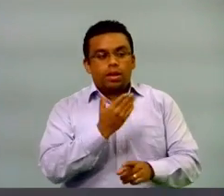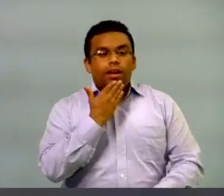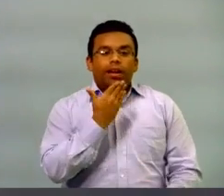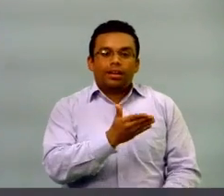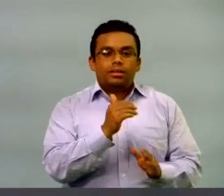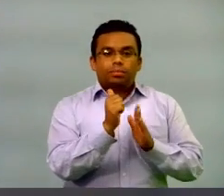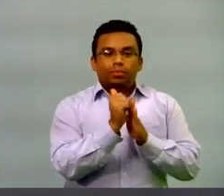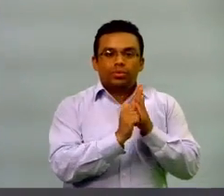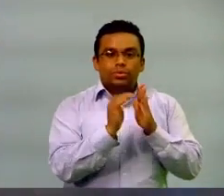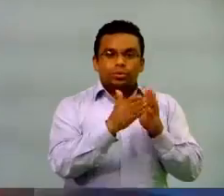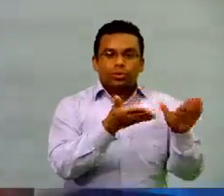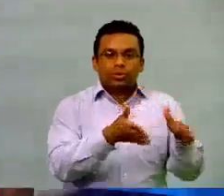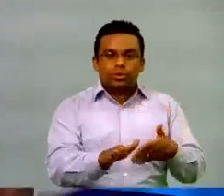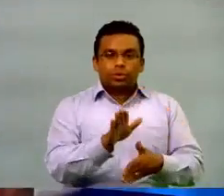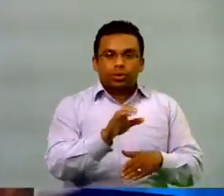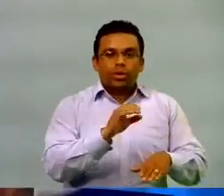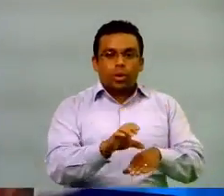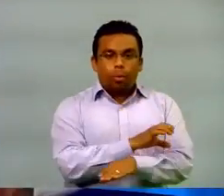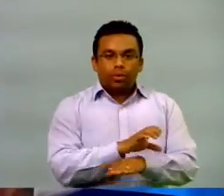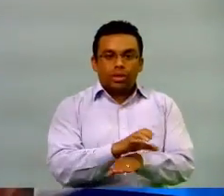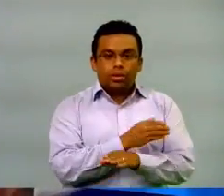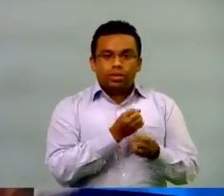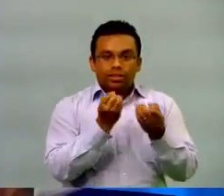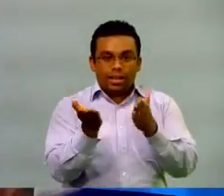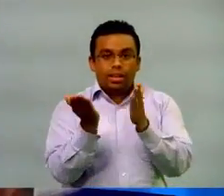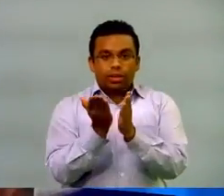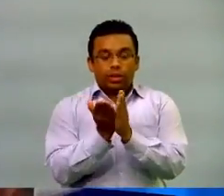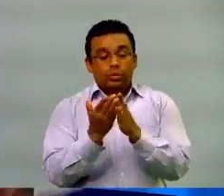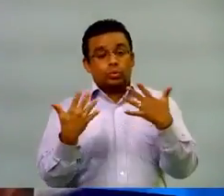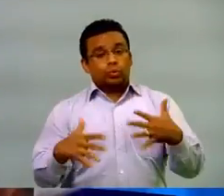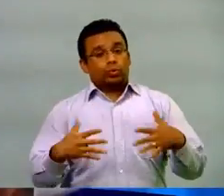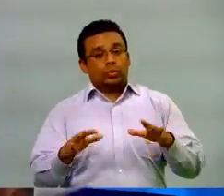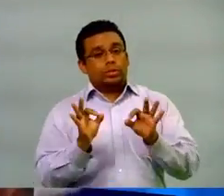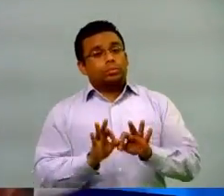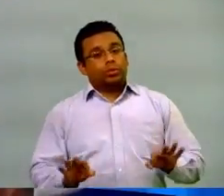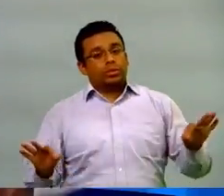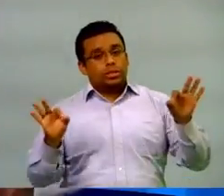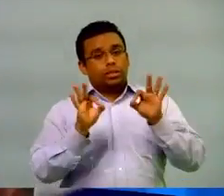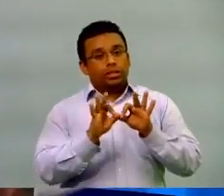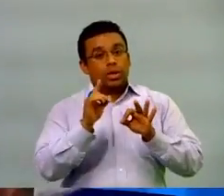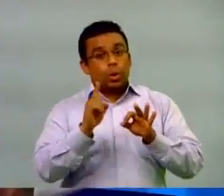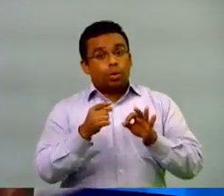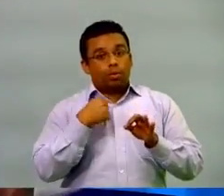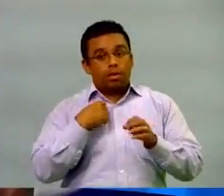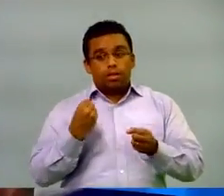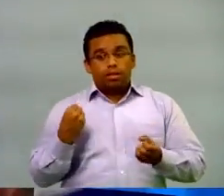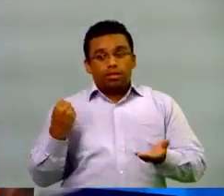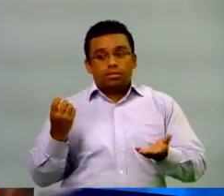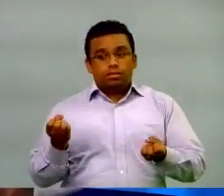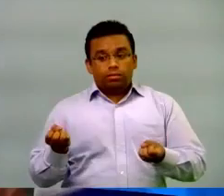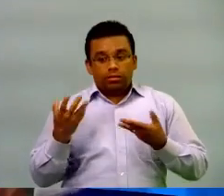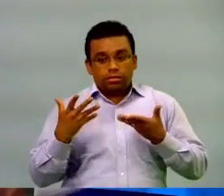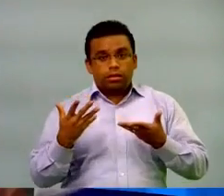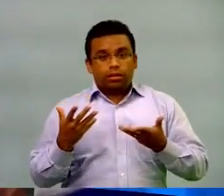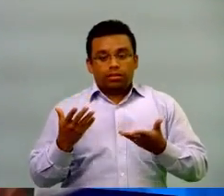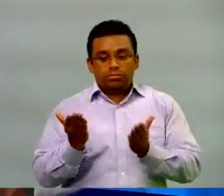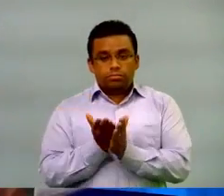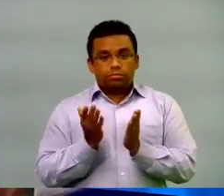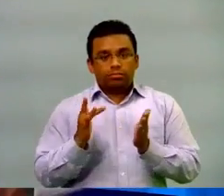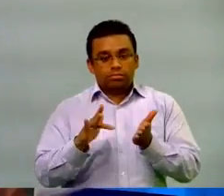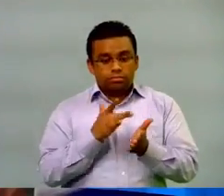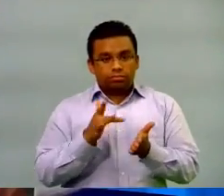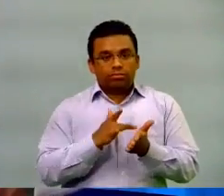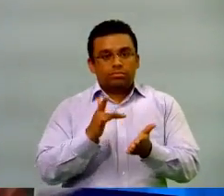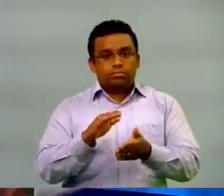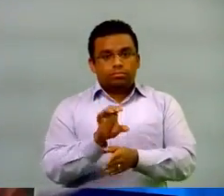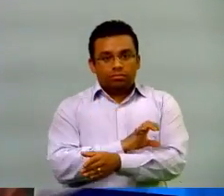tarea genial con sus aliados, llevarnos las capacitaciones, llevar además